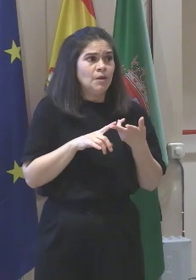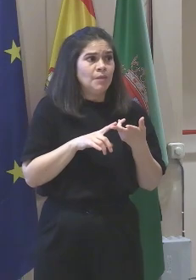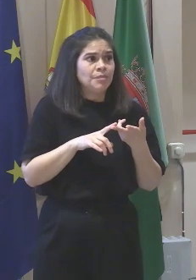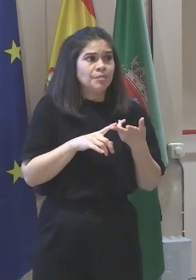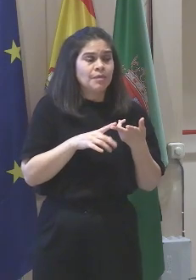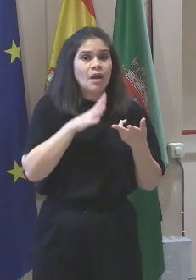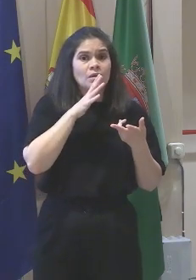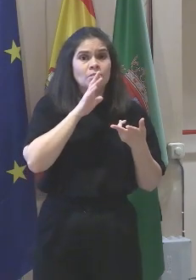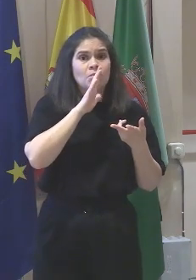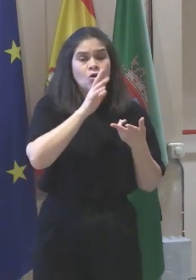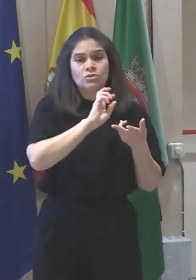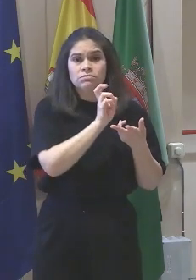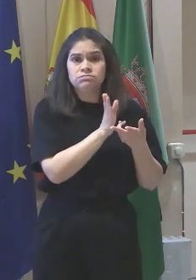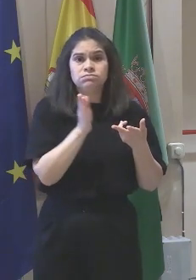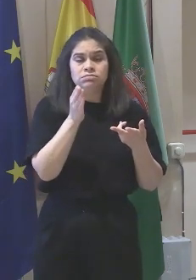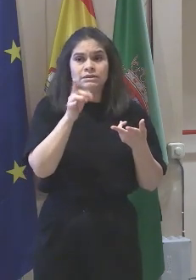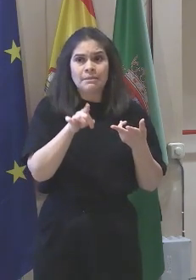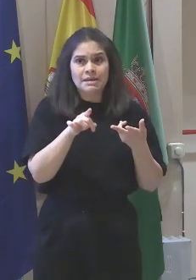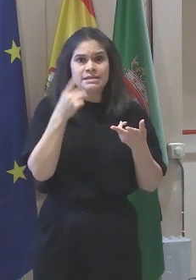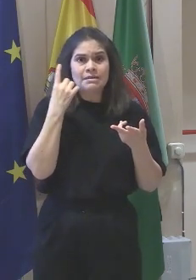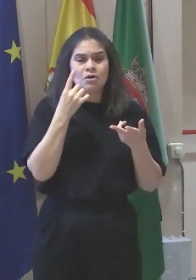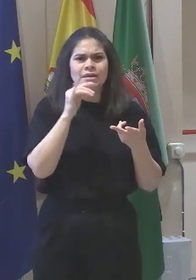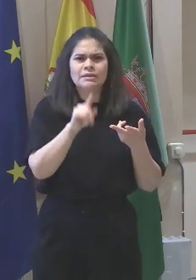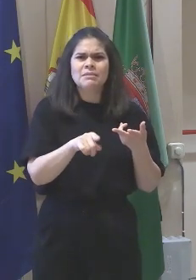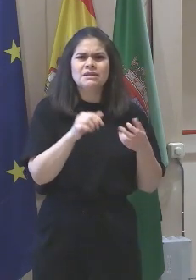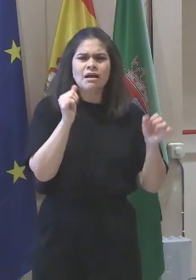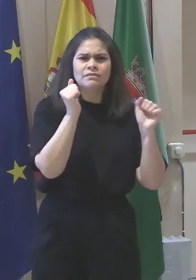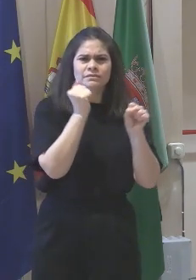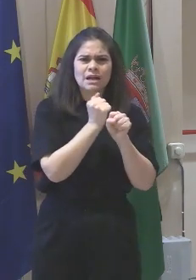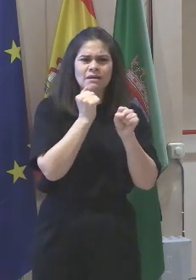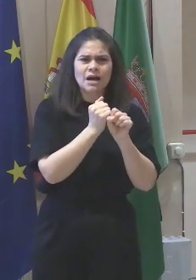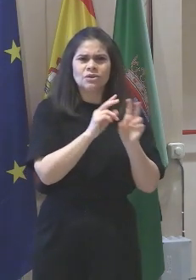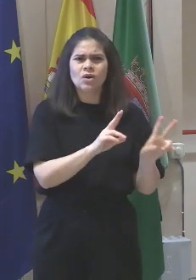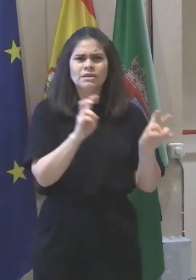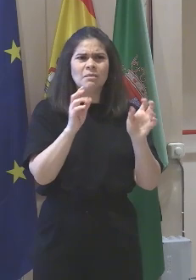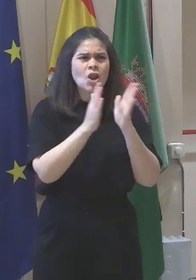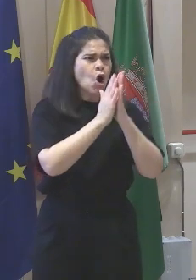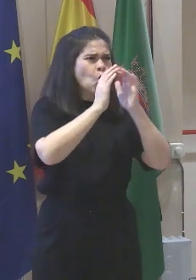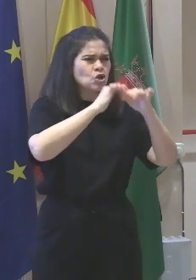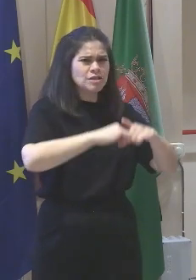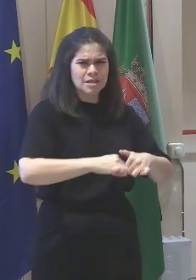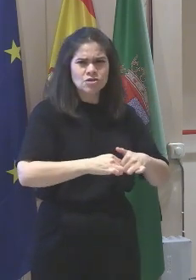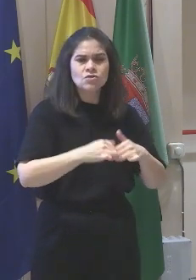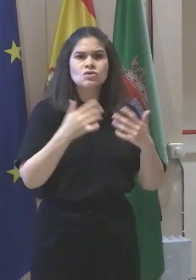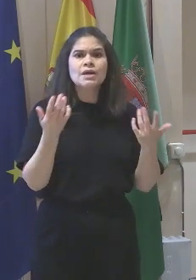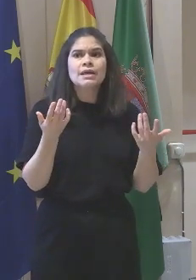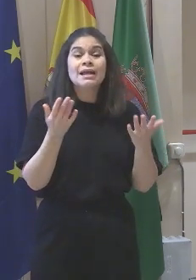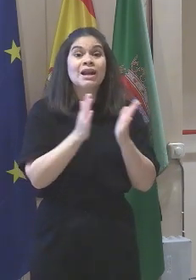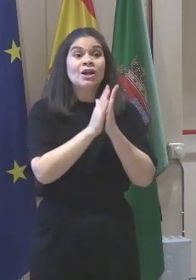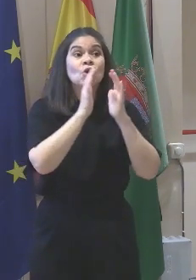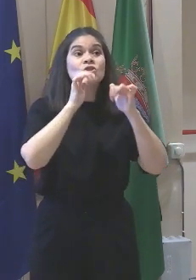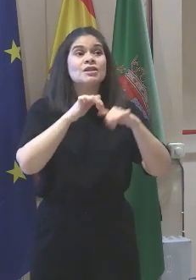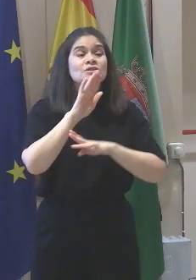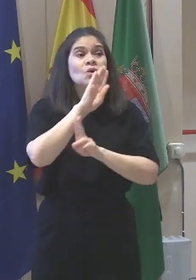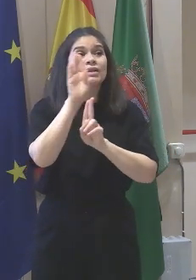por otro lado, tenemos que también se está trabajando en consensos. Esta imagen que os traigo aquí del consenso